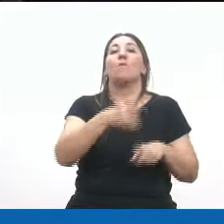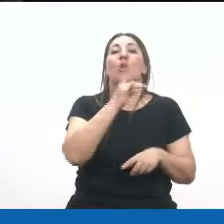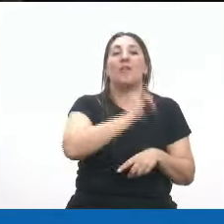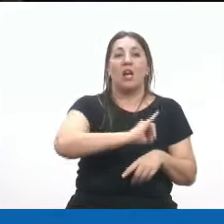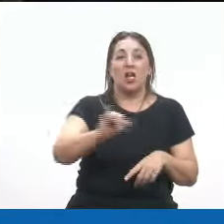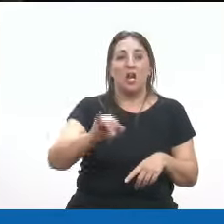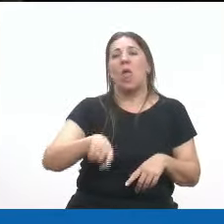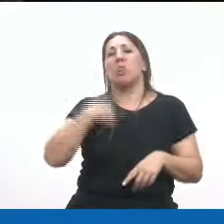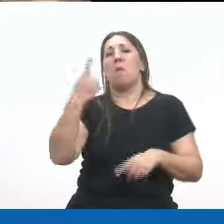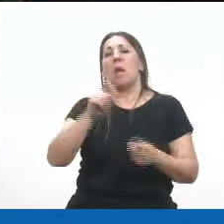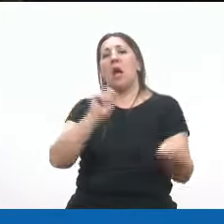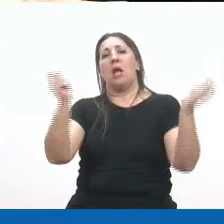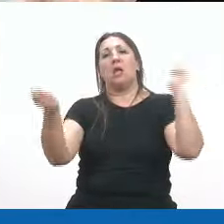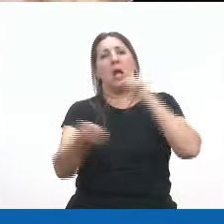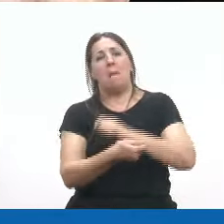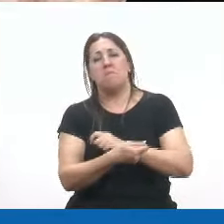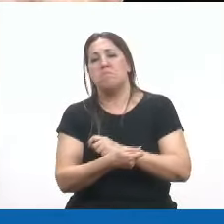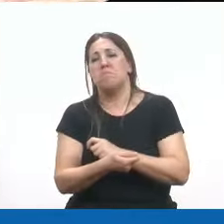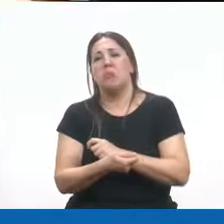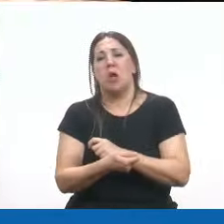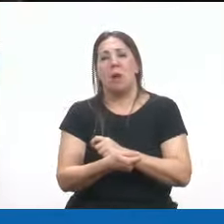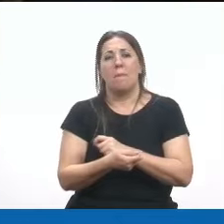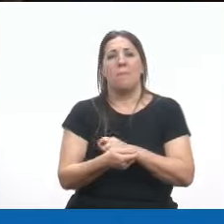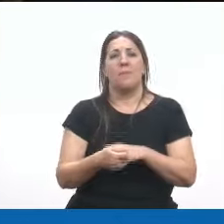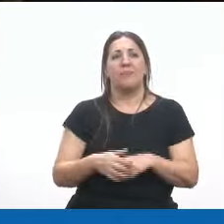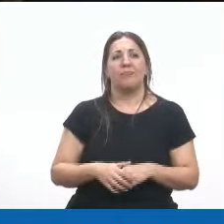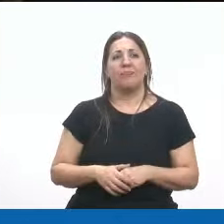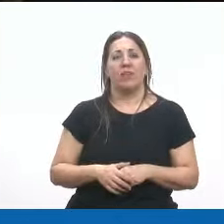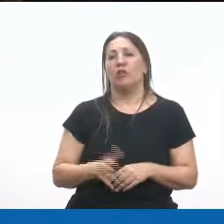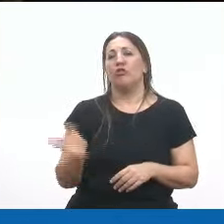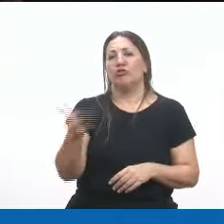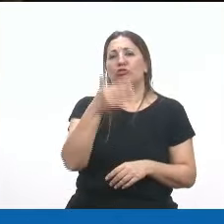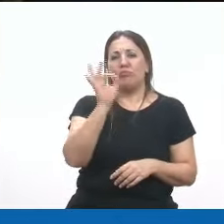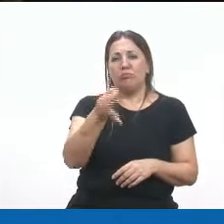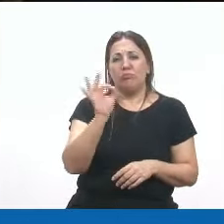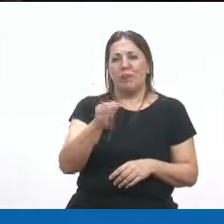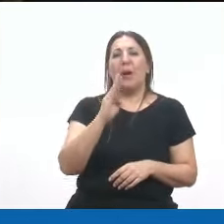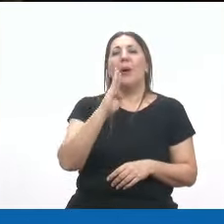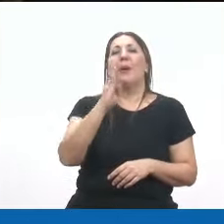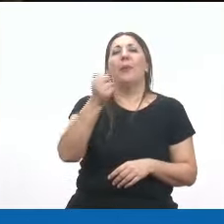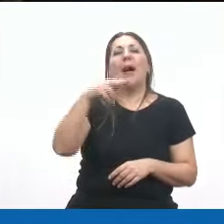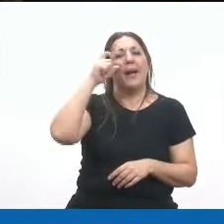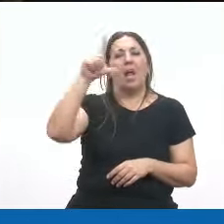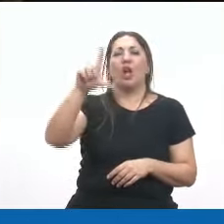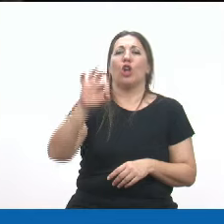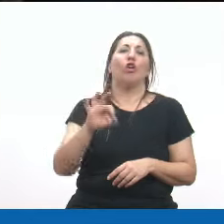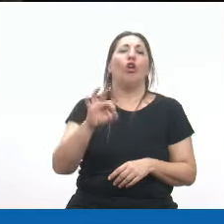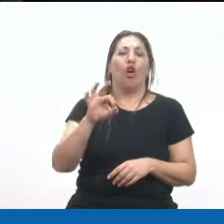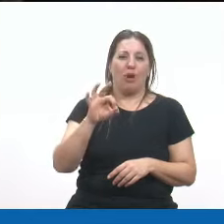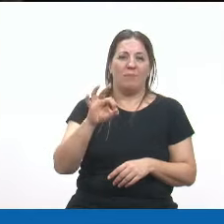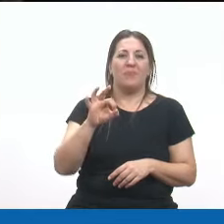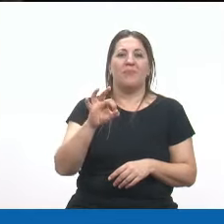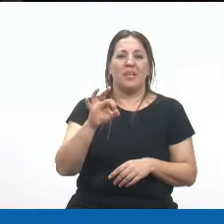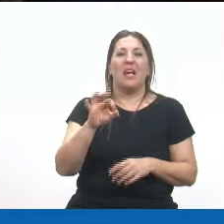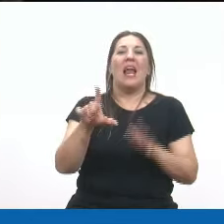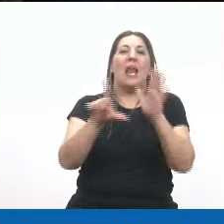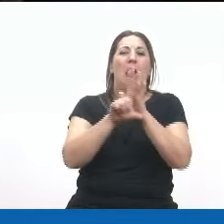sofisticados y vino la banelco claramente todos sabemos lo que fue el banelco más sofisticado no